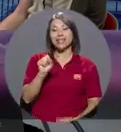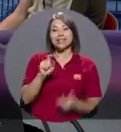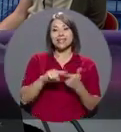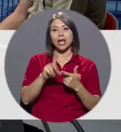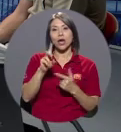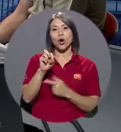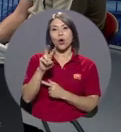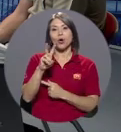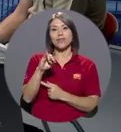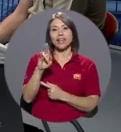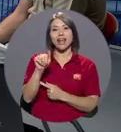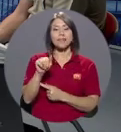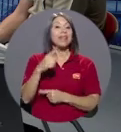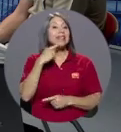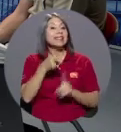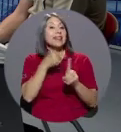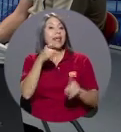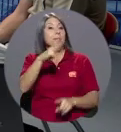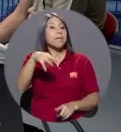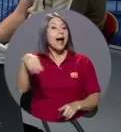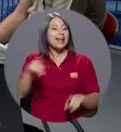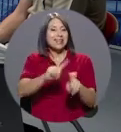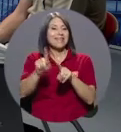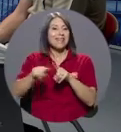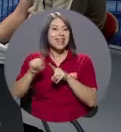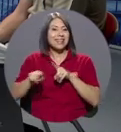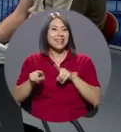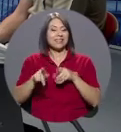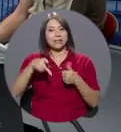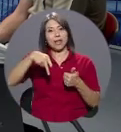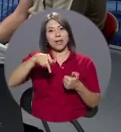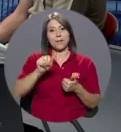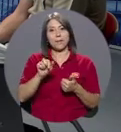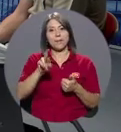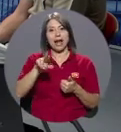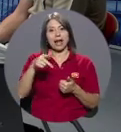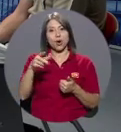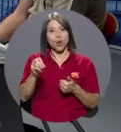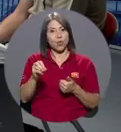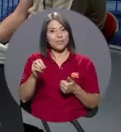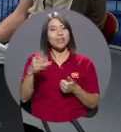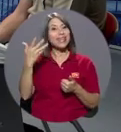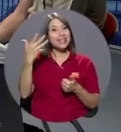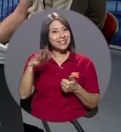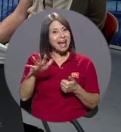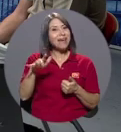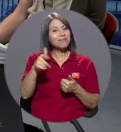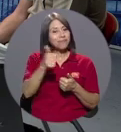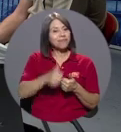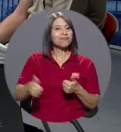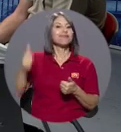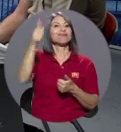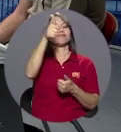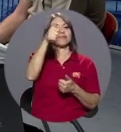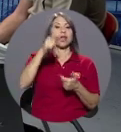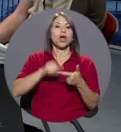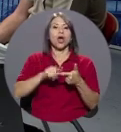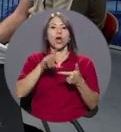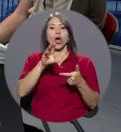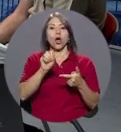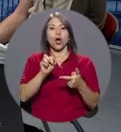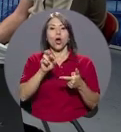Bueno, marinas hay varias especies de peces, ¿verdad?, que se quieren trabajar. Les decía el pargo que lleva en la cabeza de ese grupo,